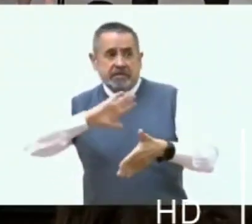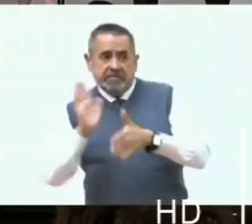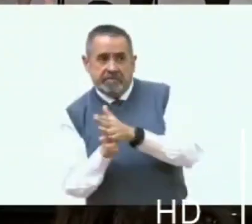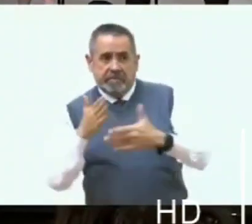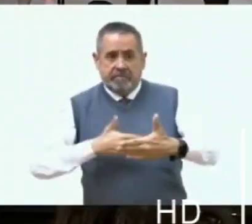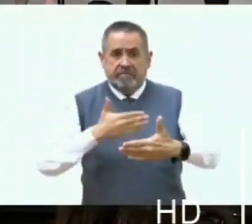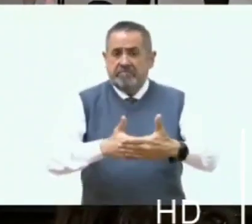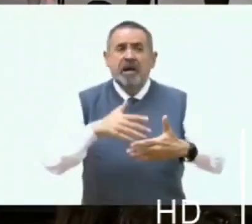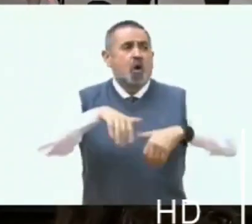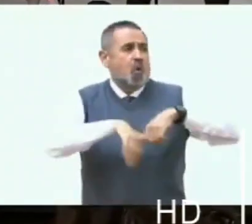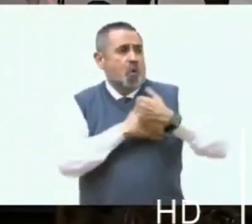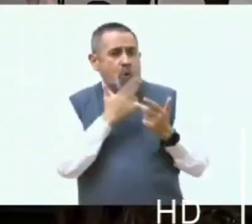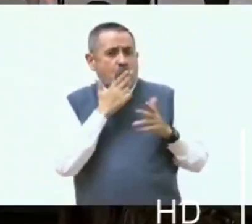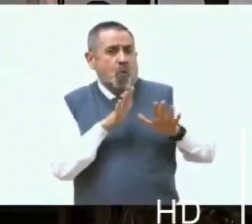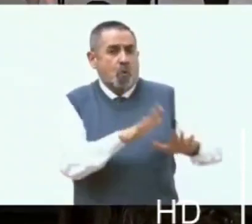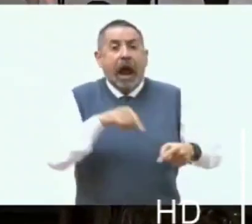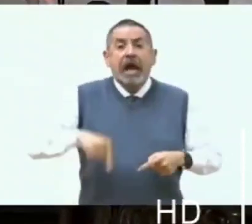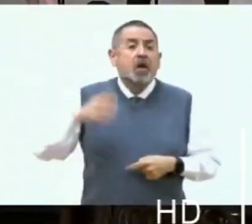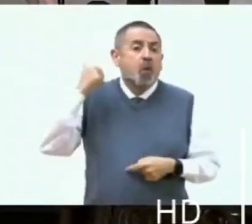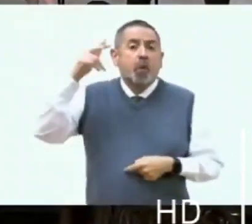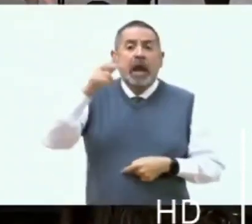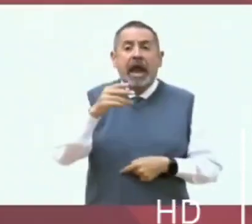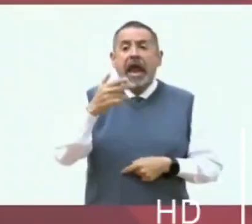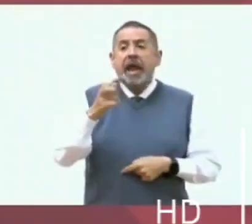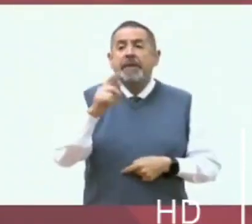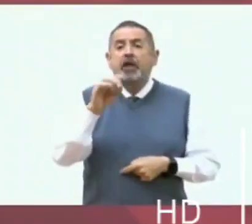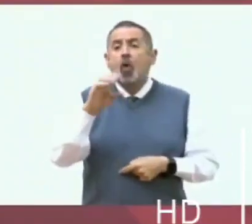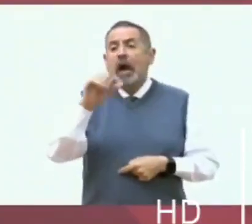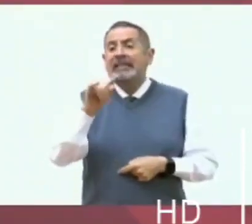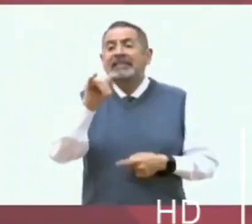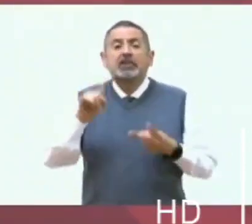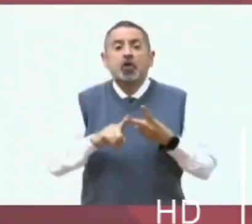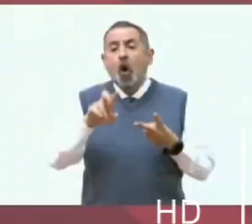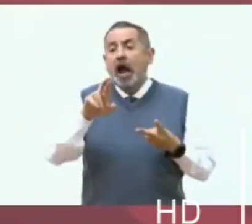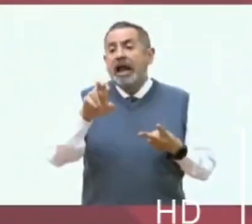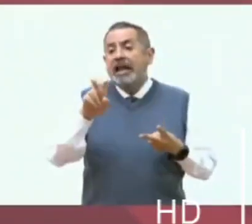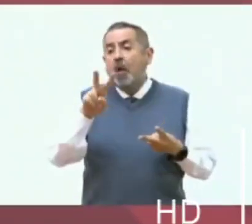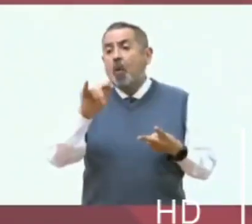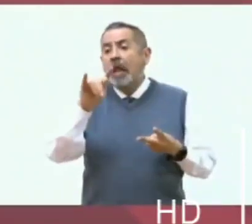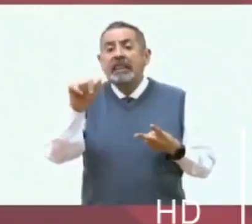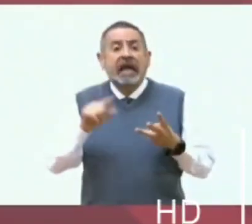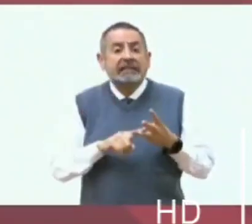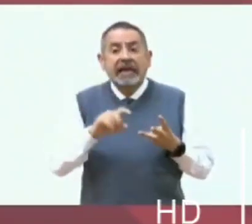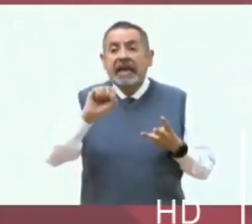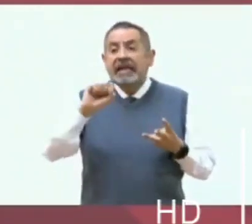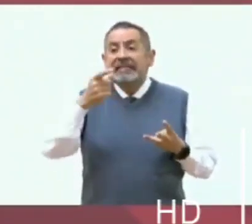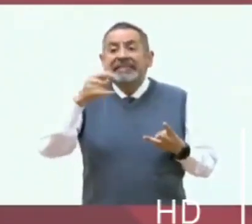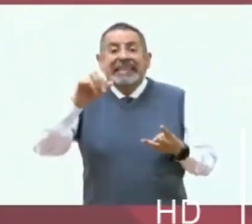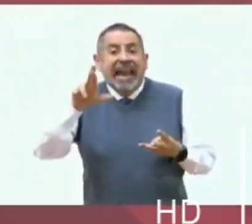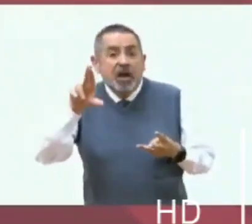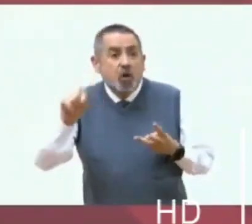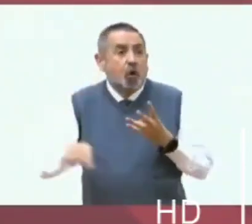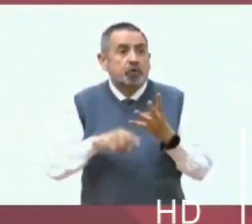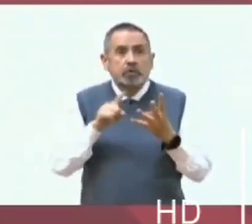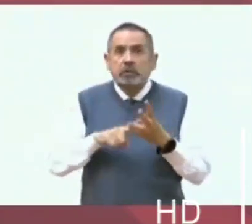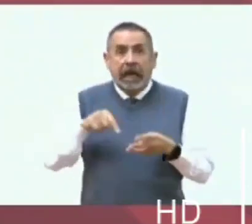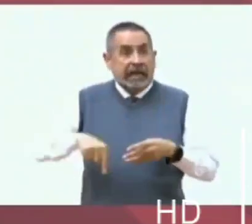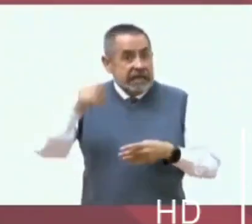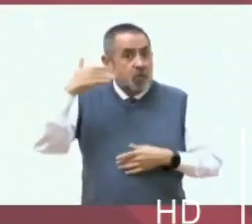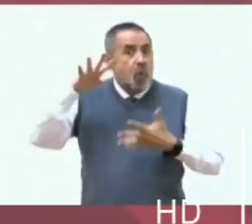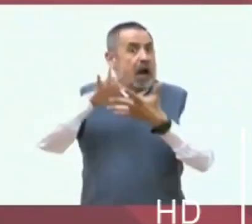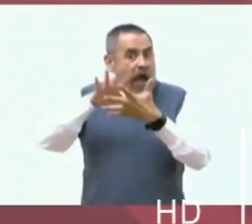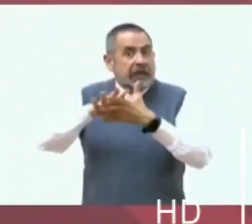estuvieron presos Heberto Castillo, José Revueltas, David Alfaro Siqueiros, dan cuenta